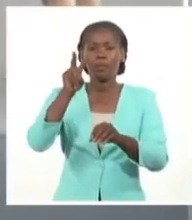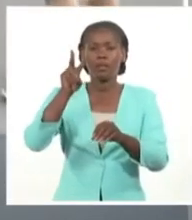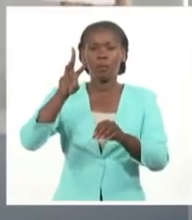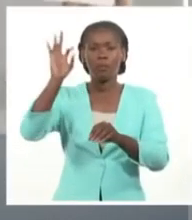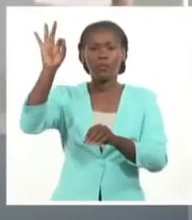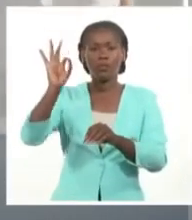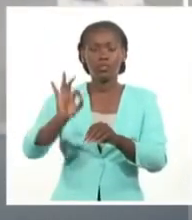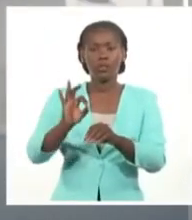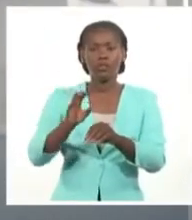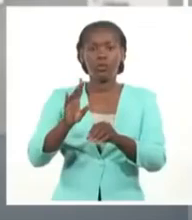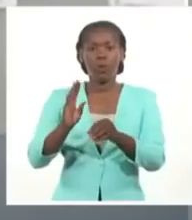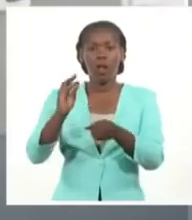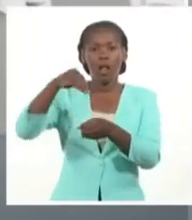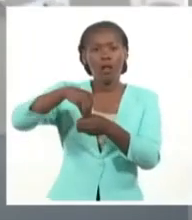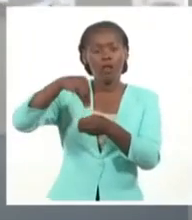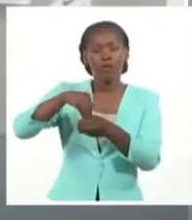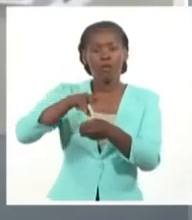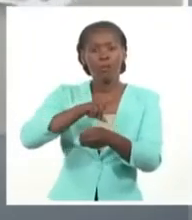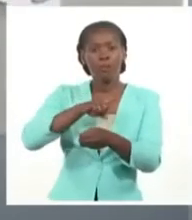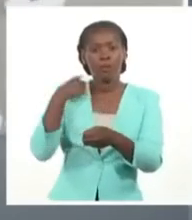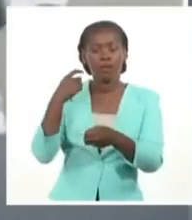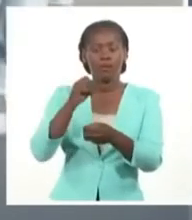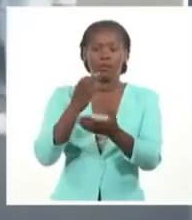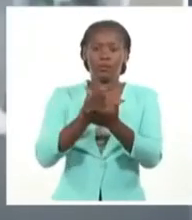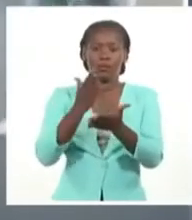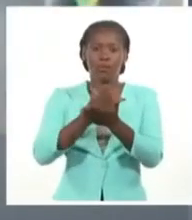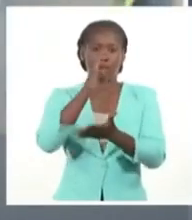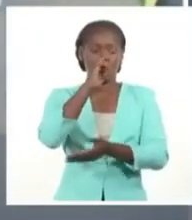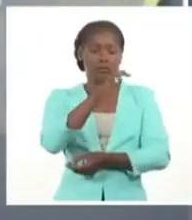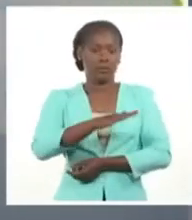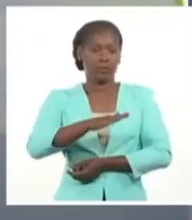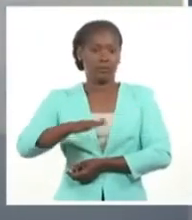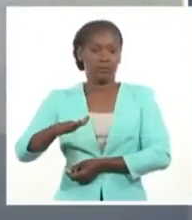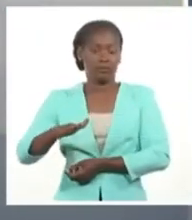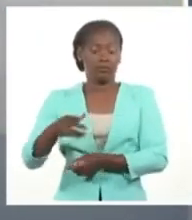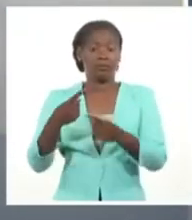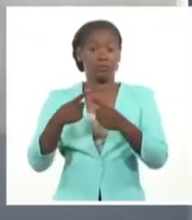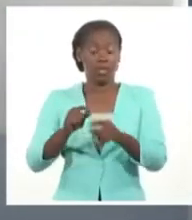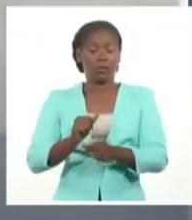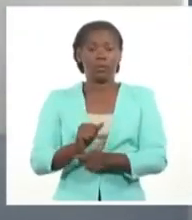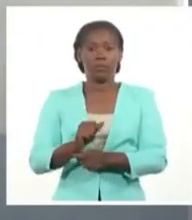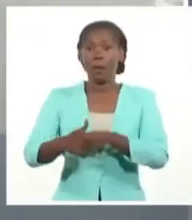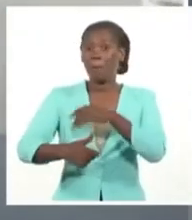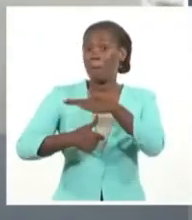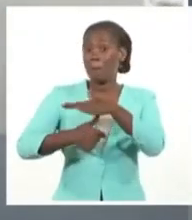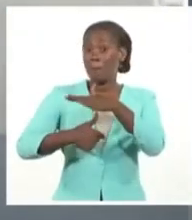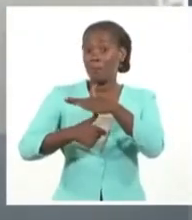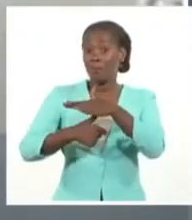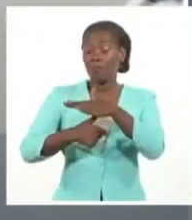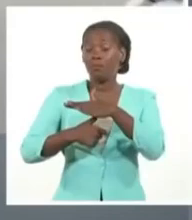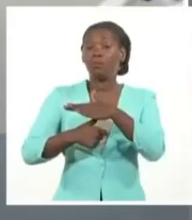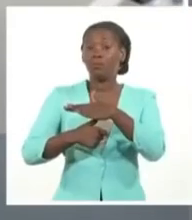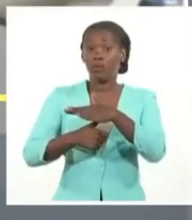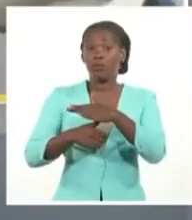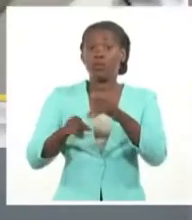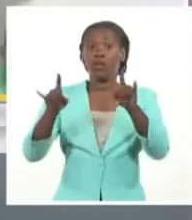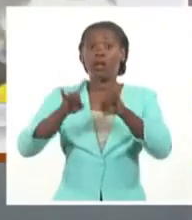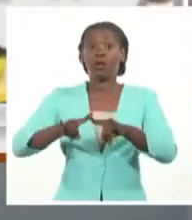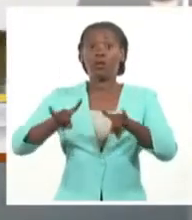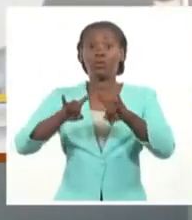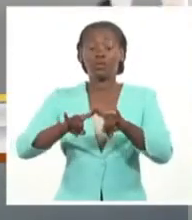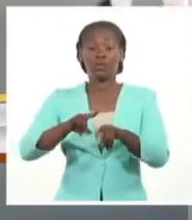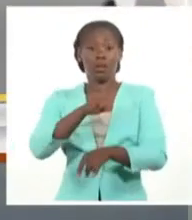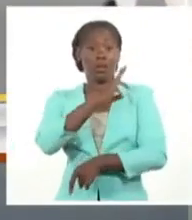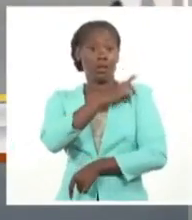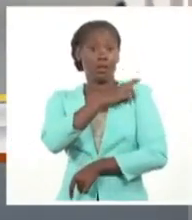centros de enseñanza estatales. También la fuente señala que por su parte el presidente de la Federación de Estudiantes de la Universidad de Costa Rica, Hassan